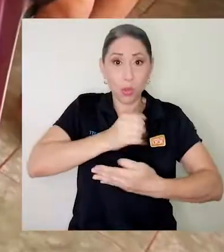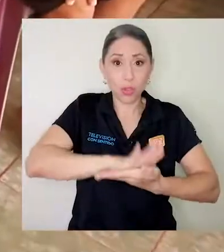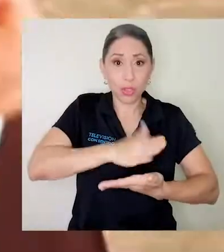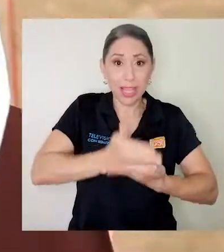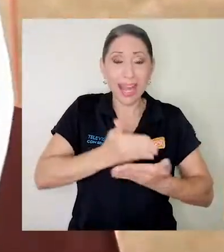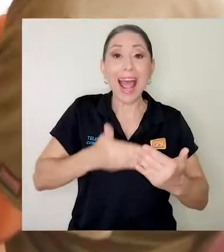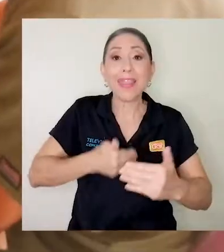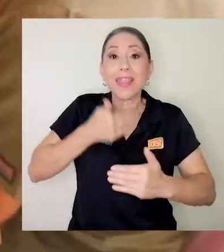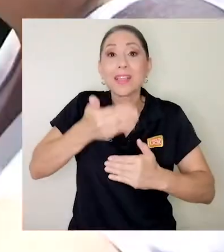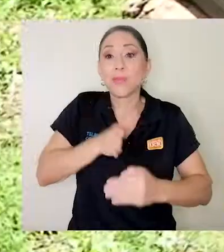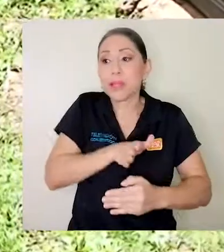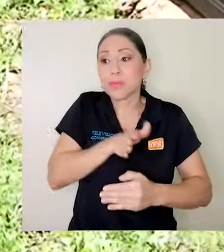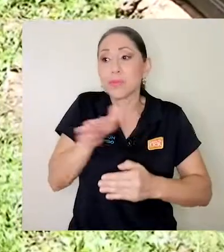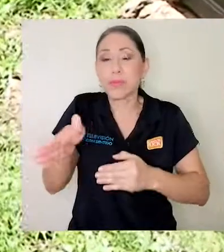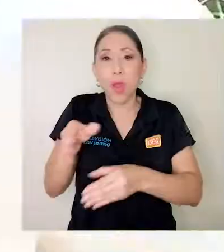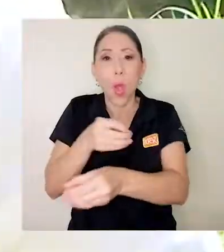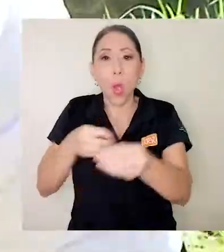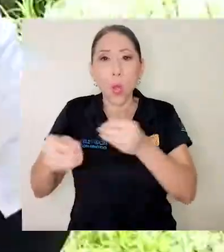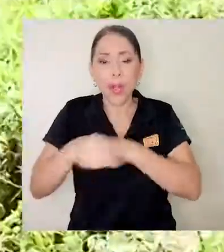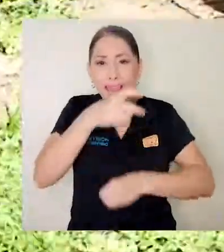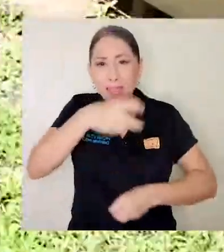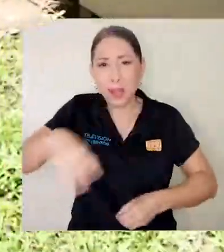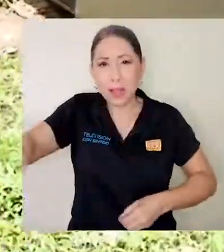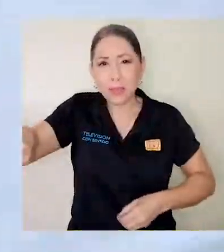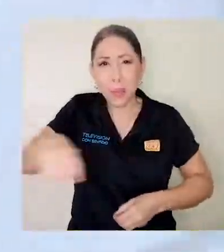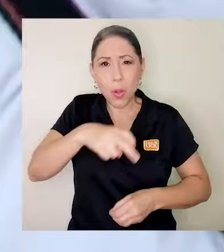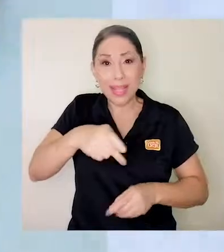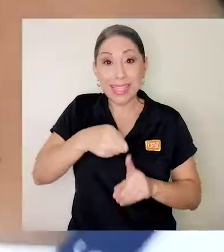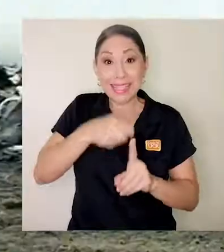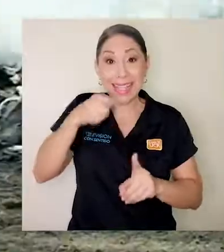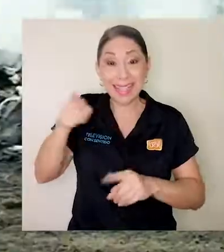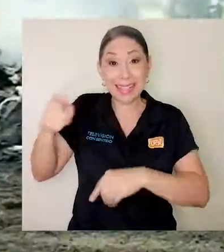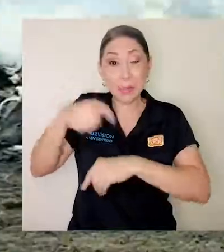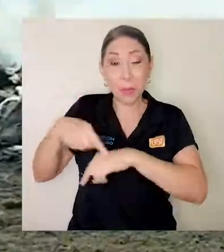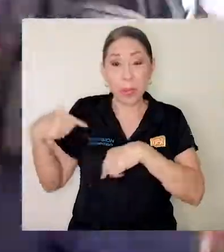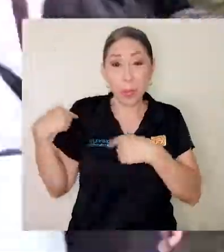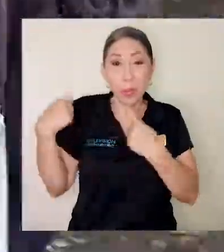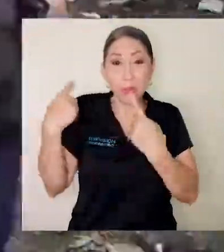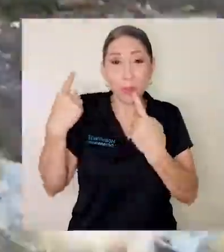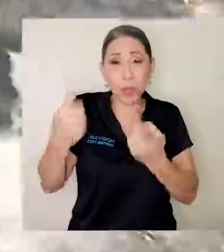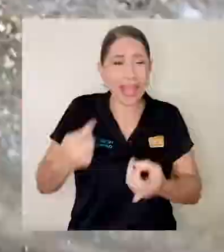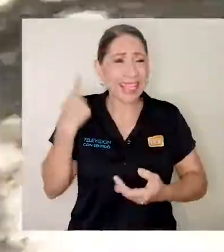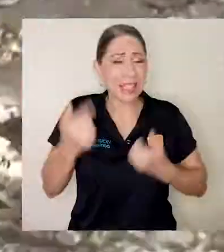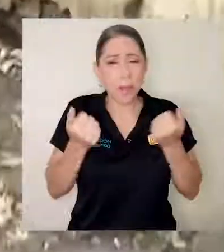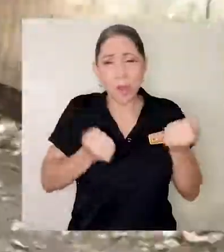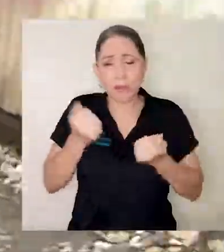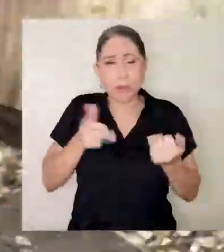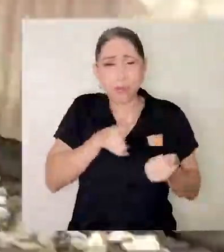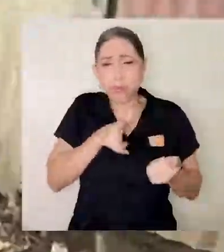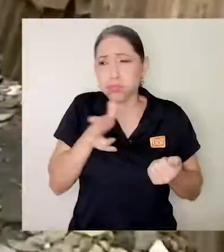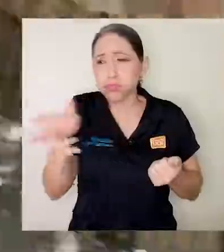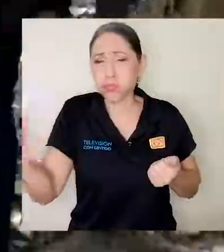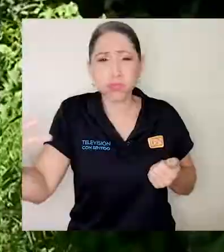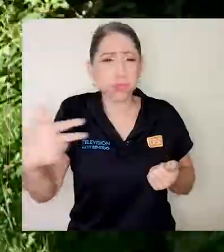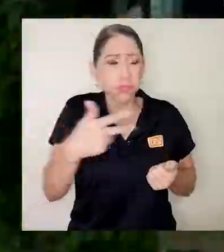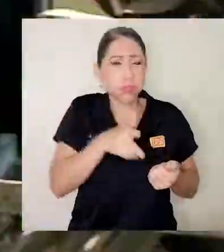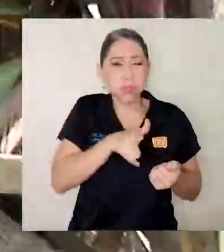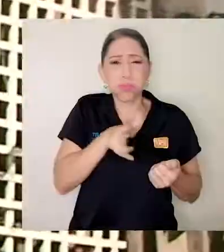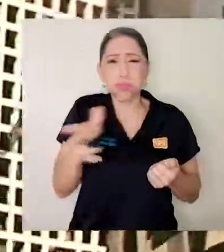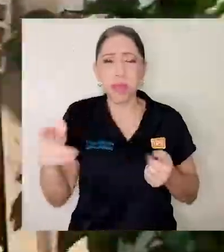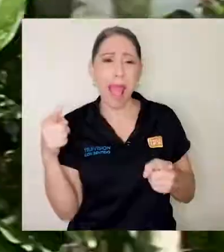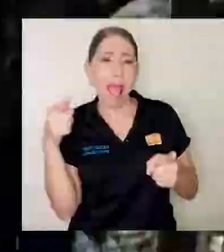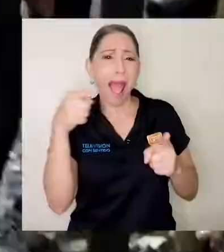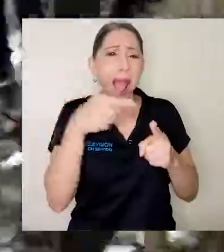transportes y desde ese tiempo a la fecha hemos estado trayendo, llevando pacientes a